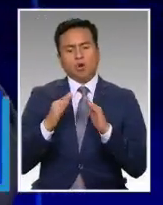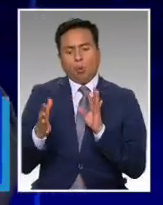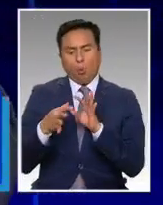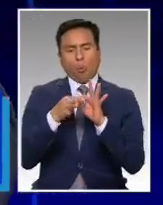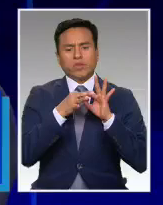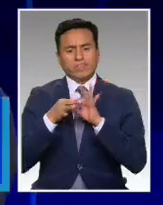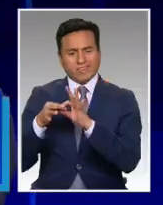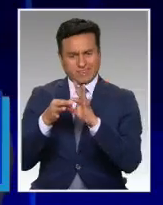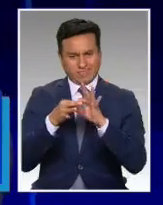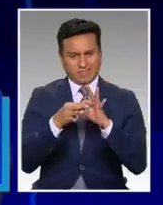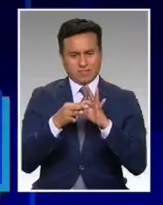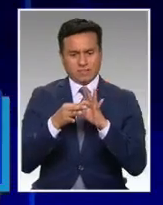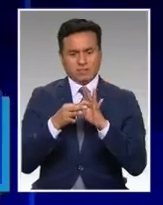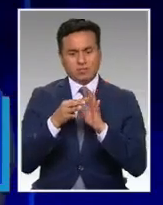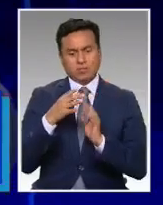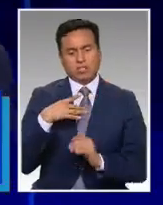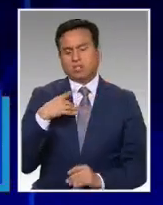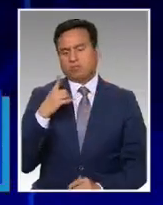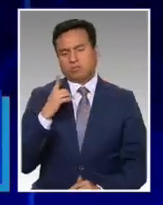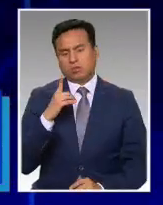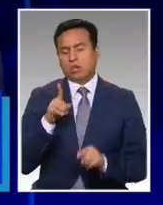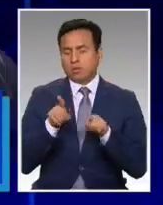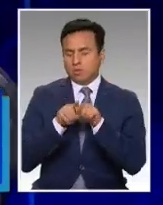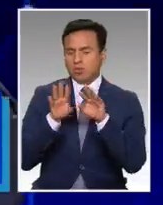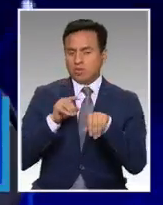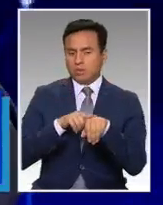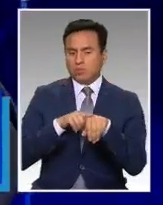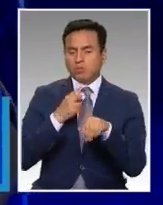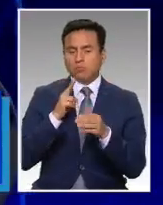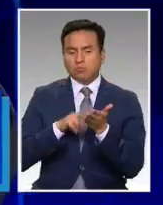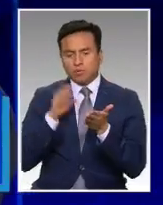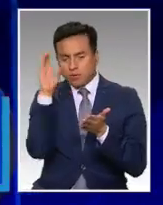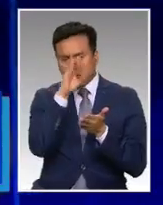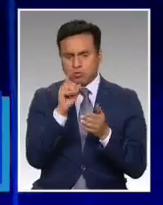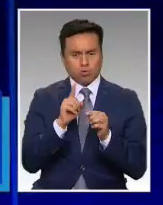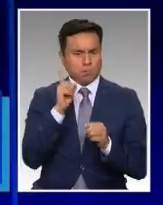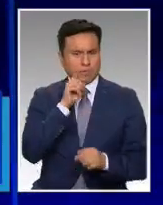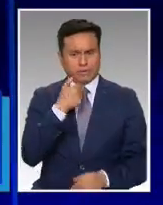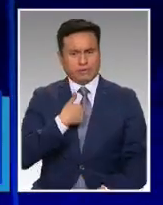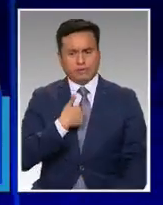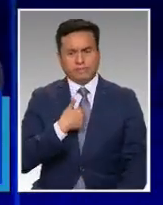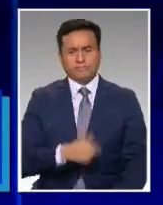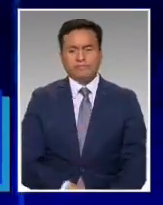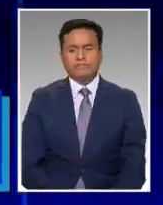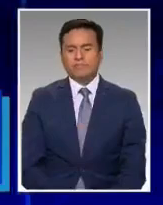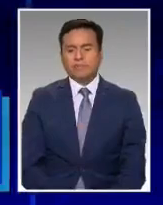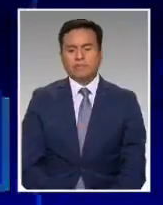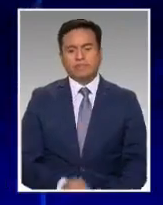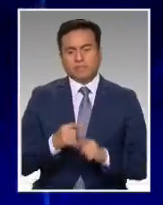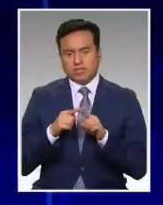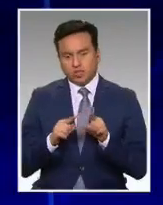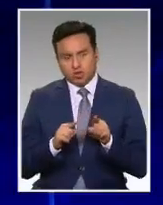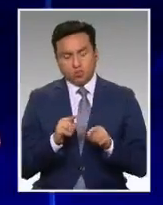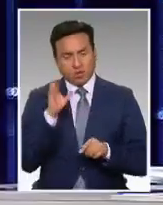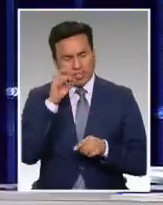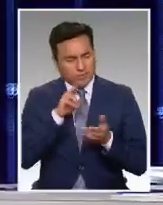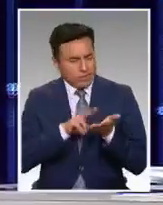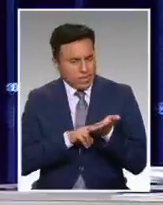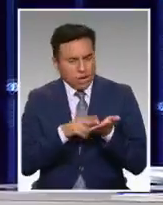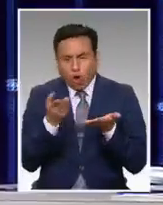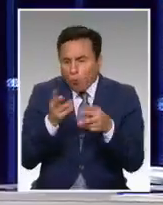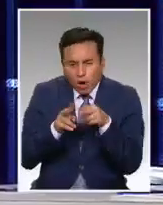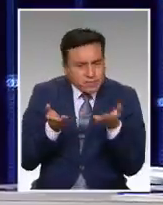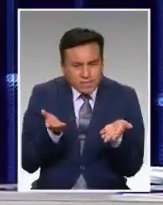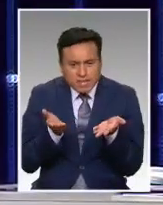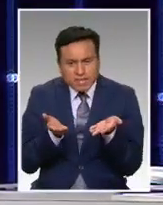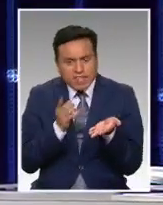si no soy el elegido al mismo tiempo busca la verdad y no esté para mentir en los distintos buscar la verdad usted cómo lo va a